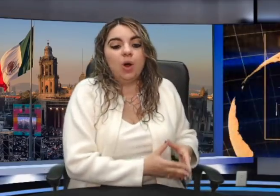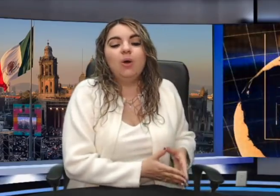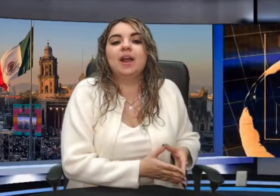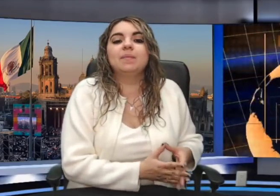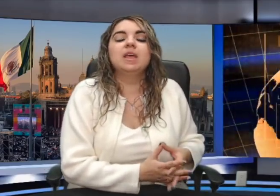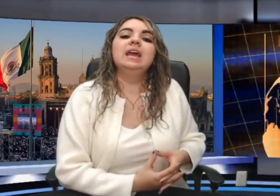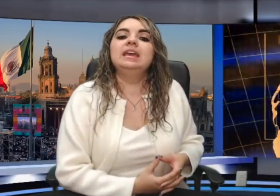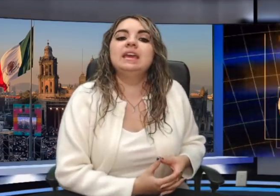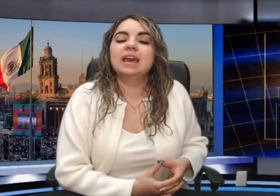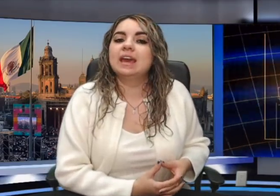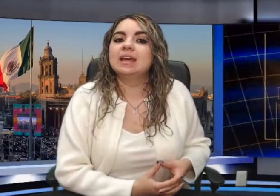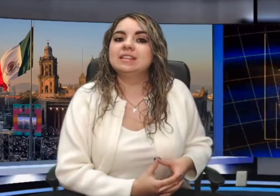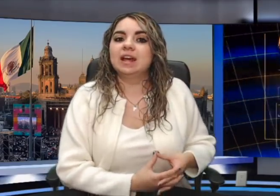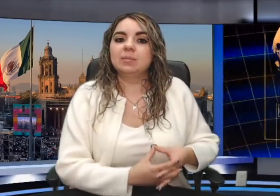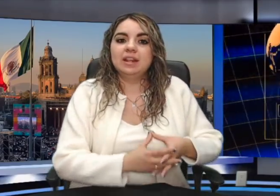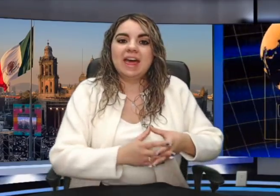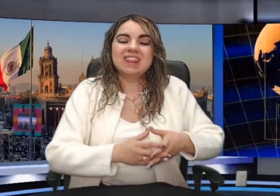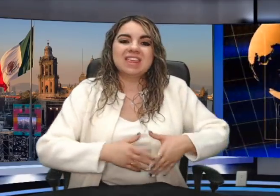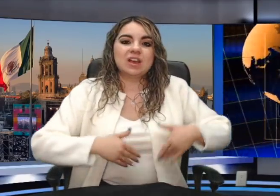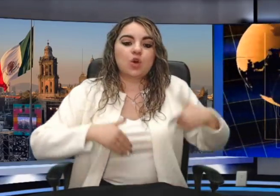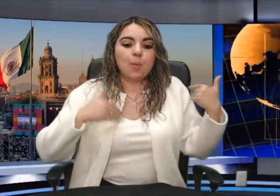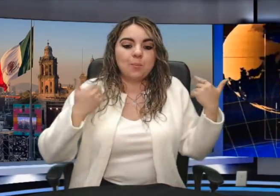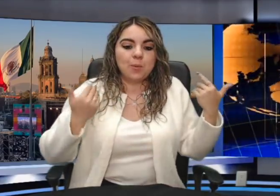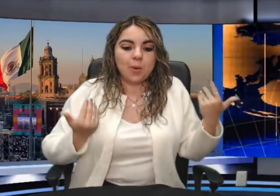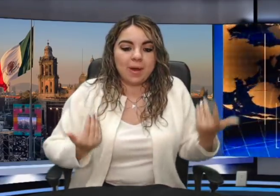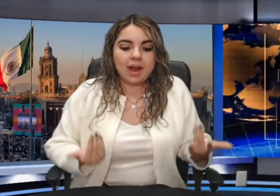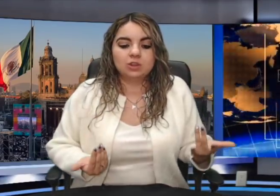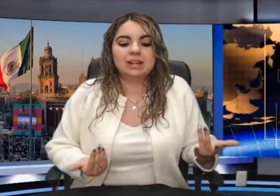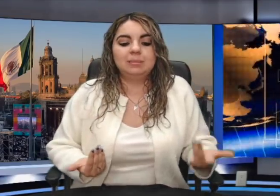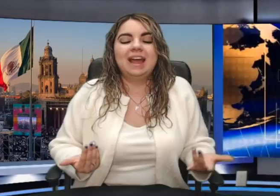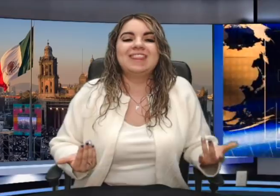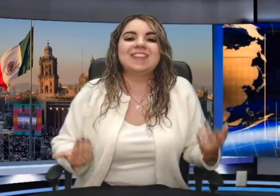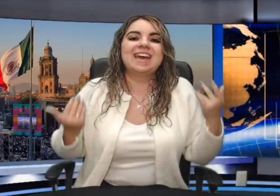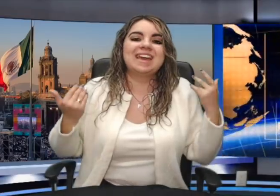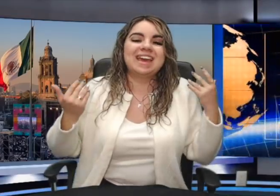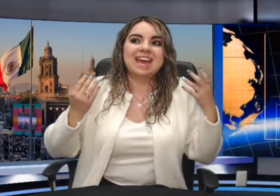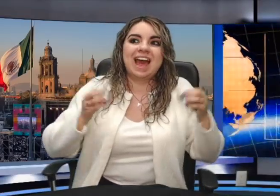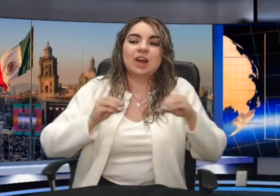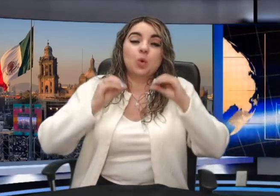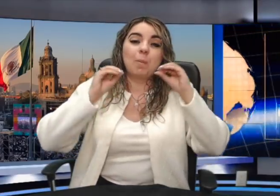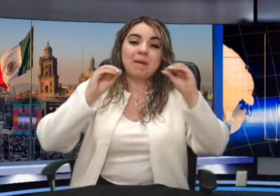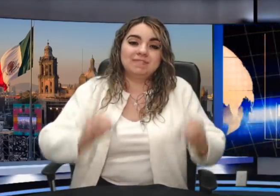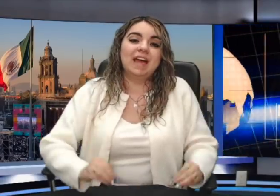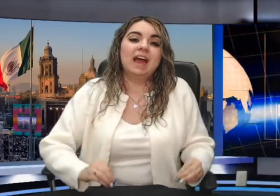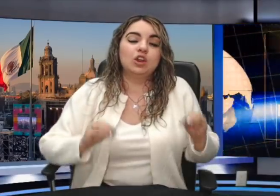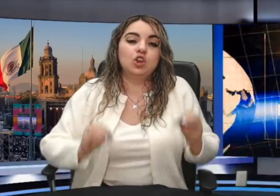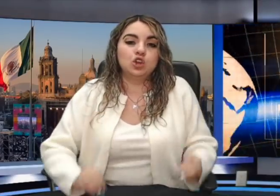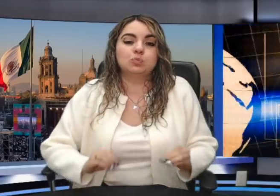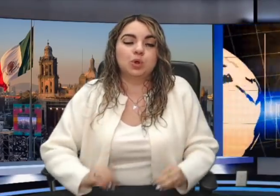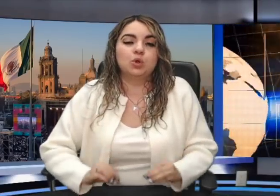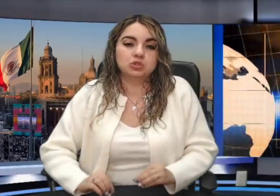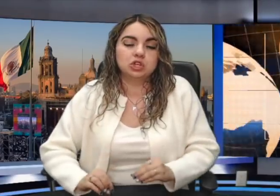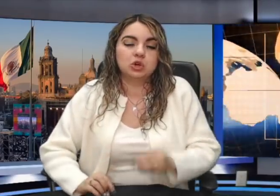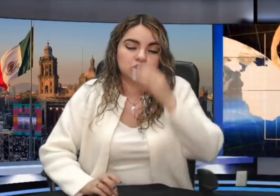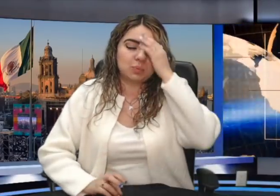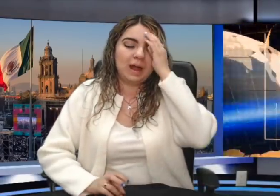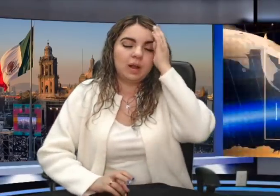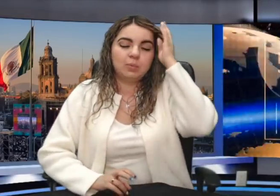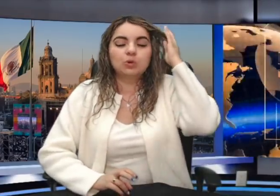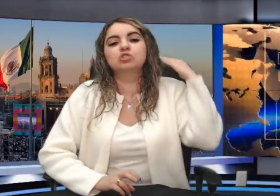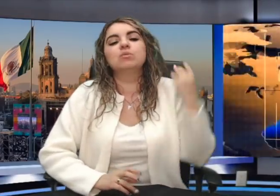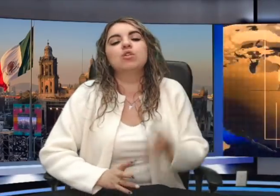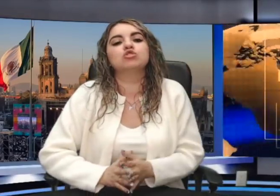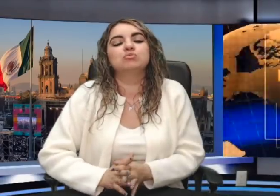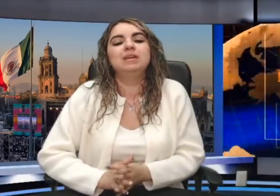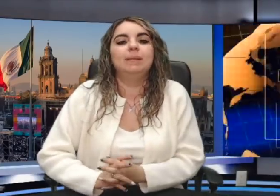viendo ahora y que termina de comprobar o termina de argumentar los pronósticos para